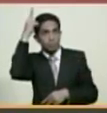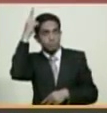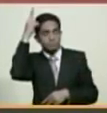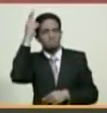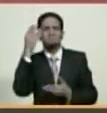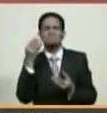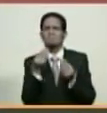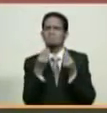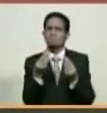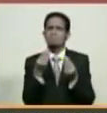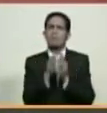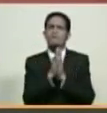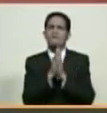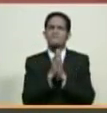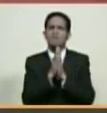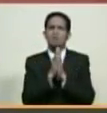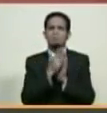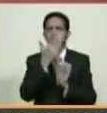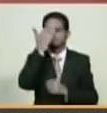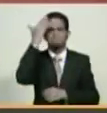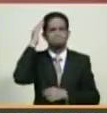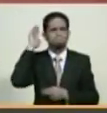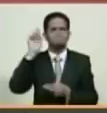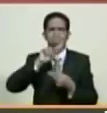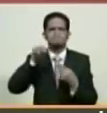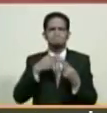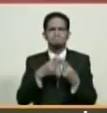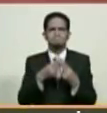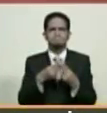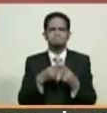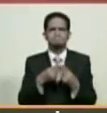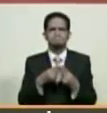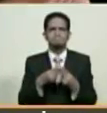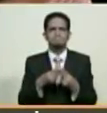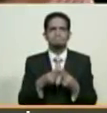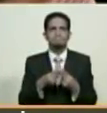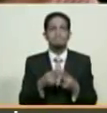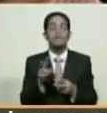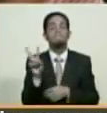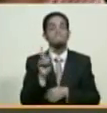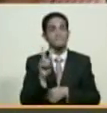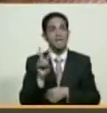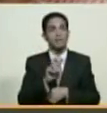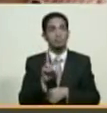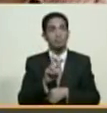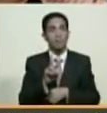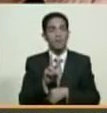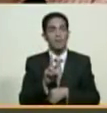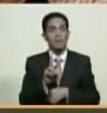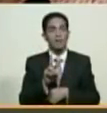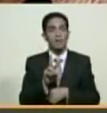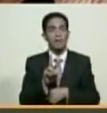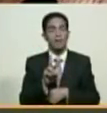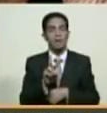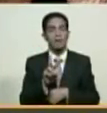ya. ¿Quieren hablar de números? Vamos a hablar de números. Venezuela se va a dirigir a la Oficina de